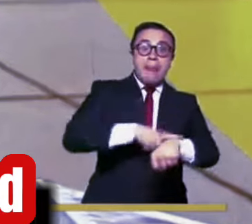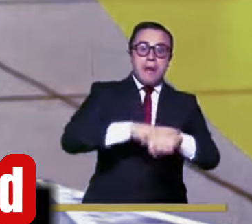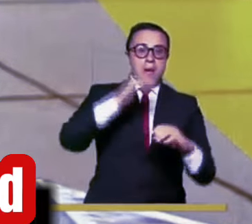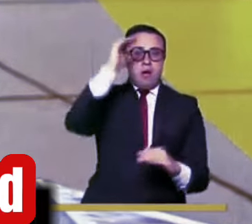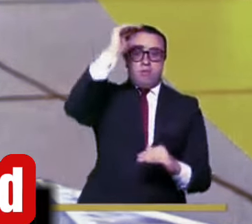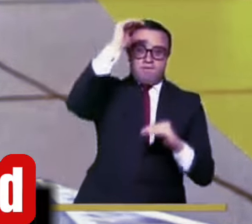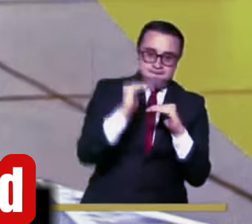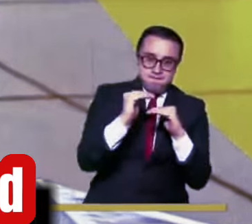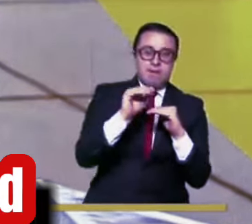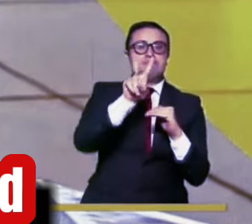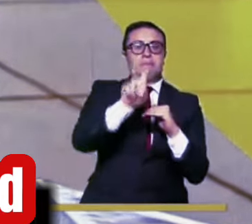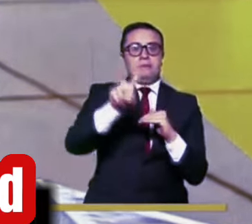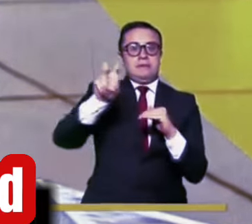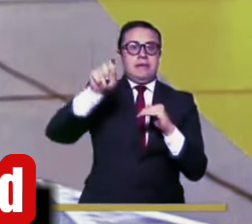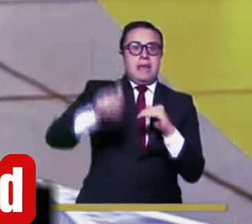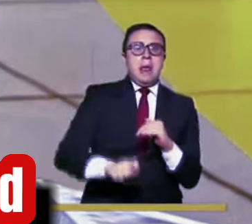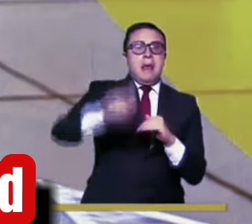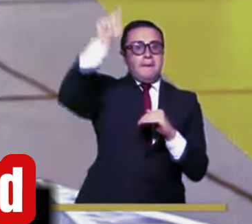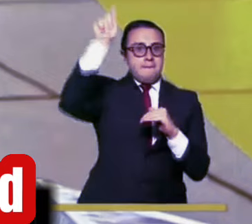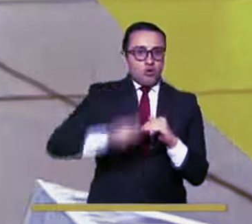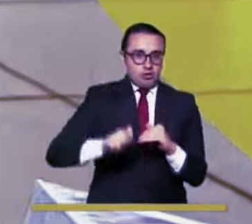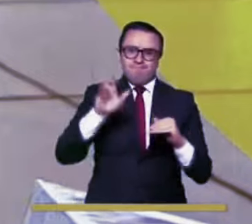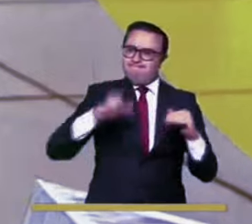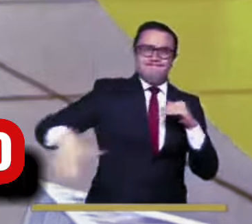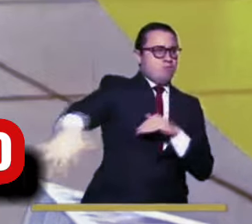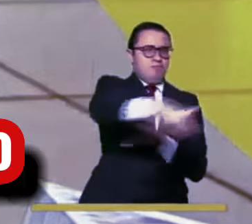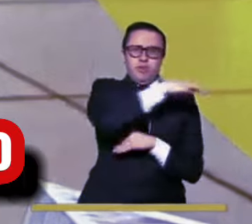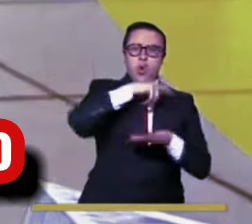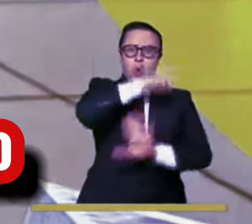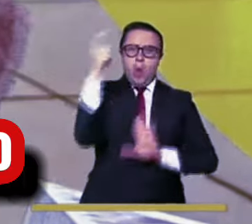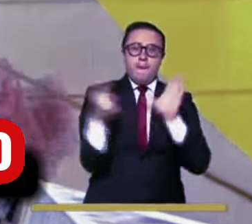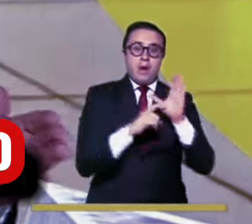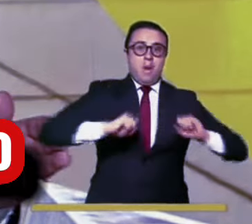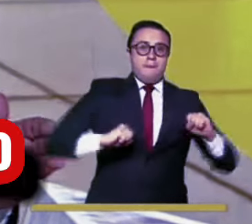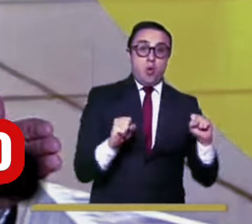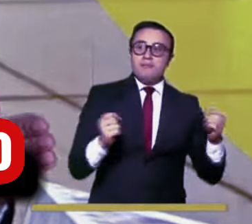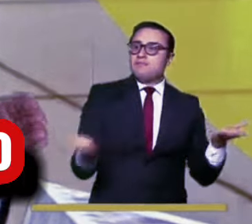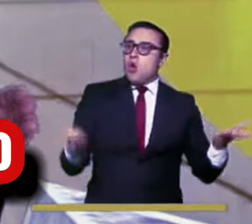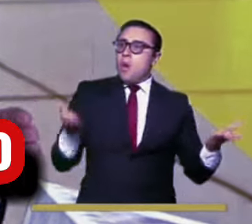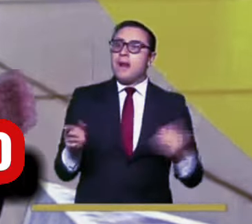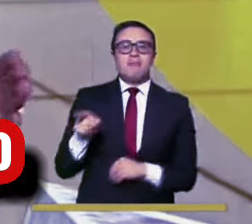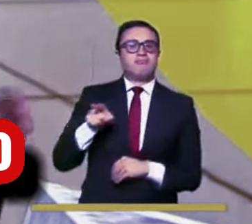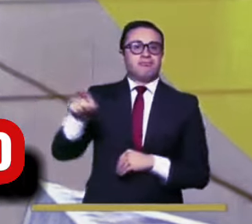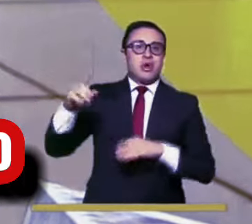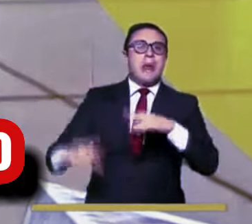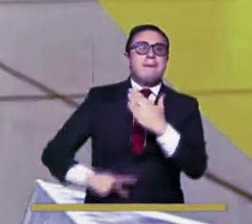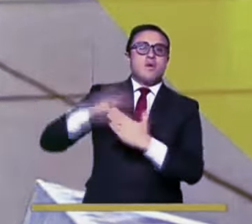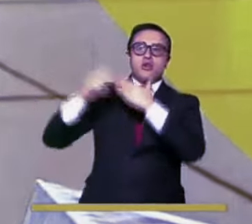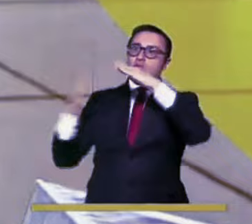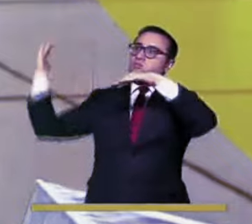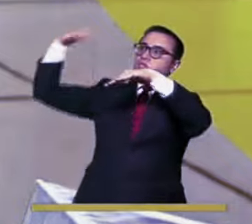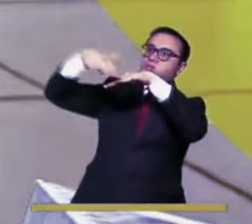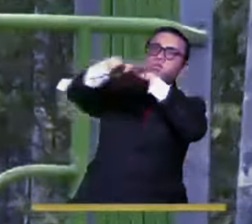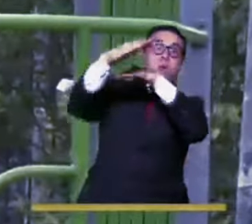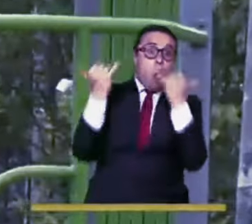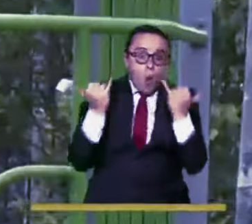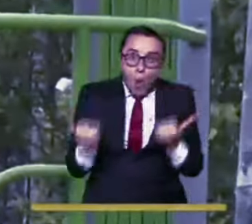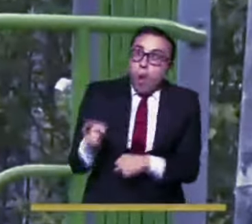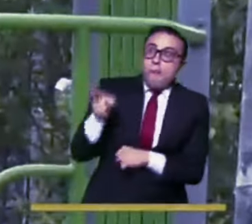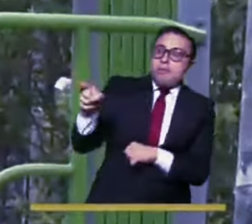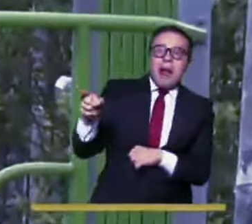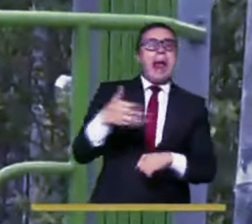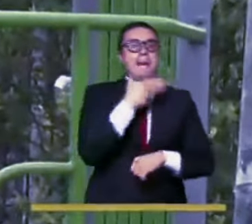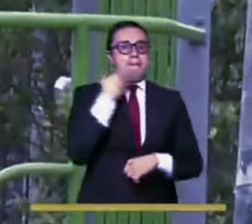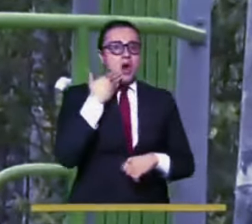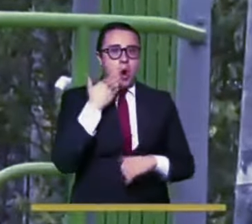un 77% en toda la ciudad respecto al proyecto de metro elevado hoy. Horas que los